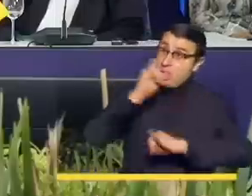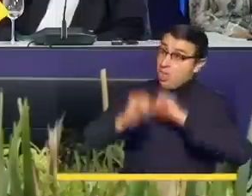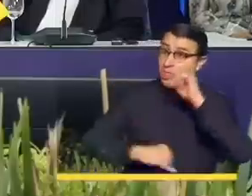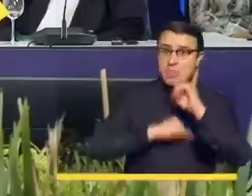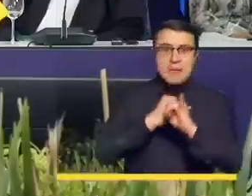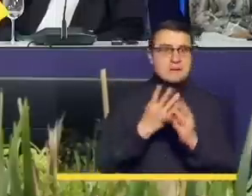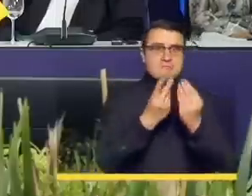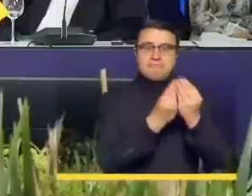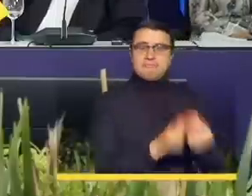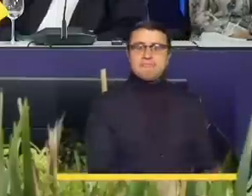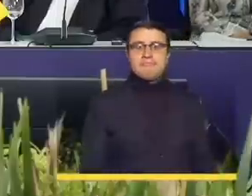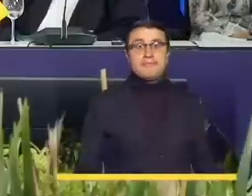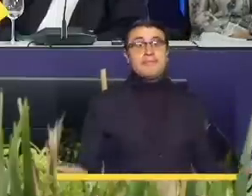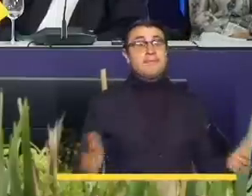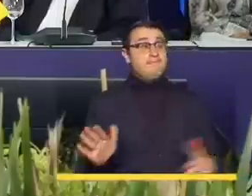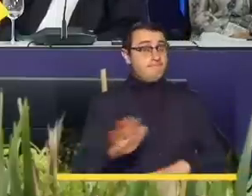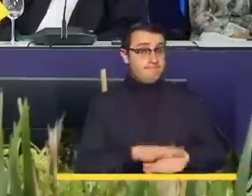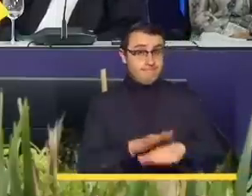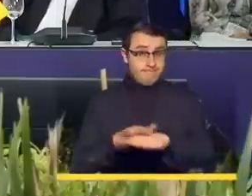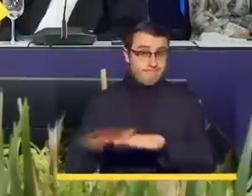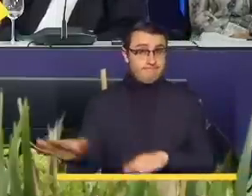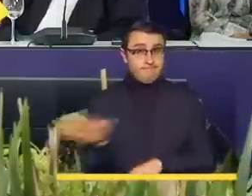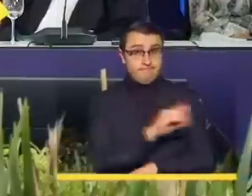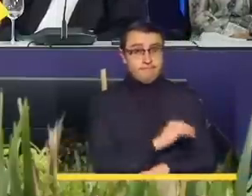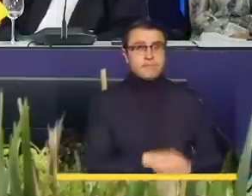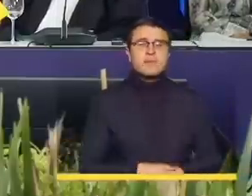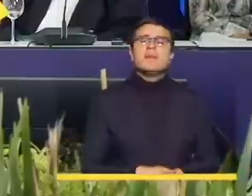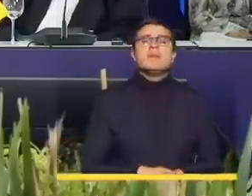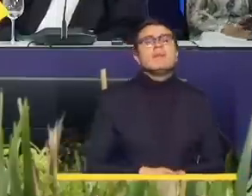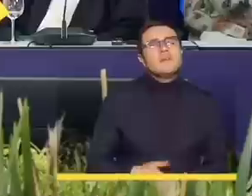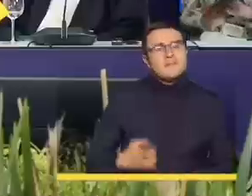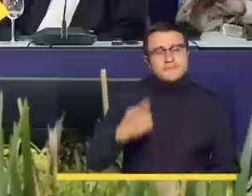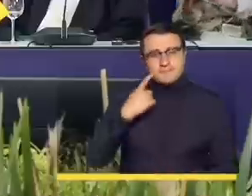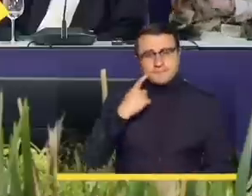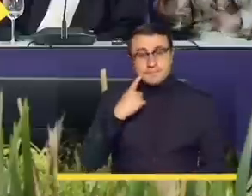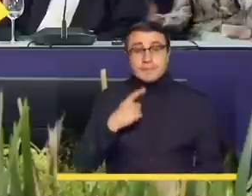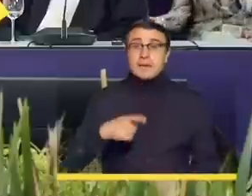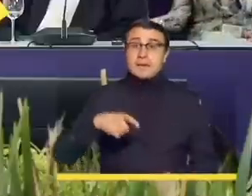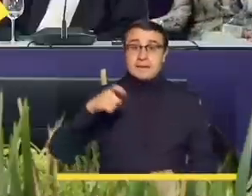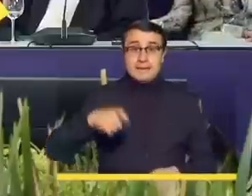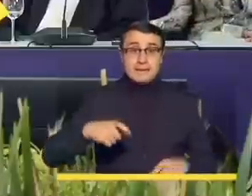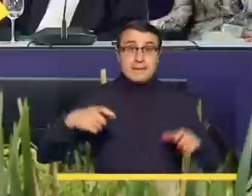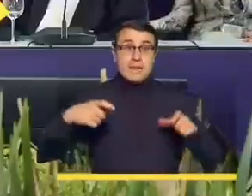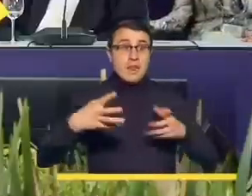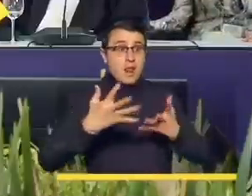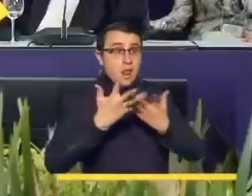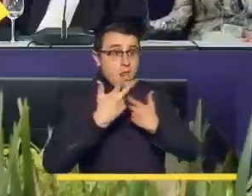amigas. Para acabar el narcotráfico hay que reducir la demanda.